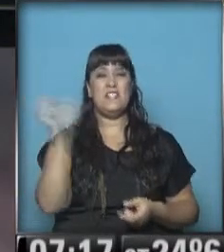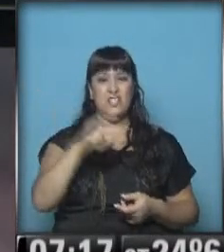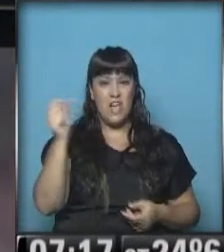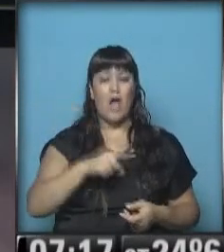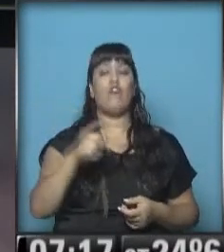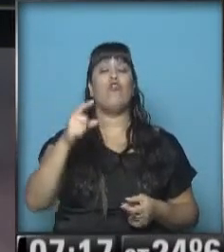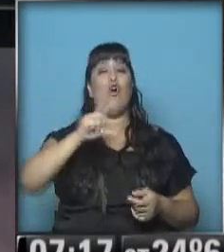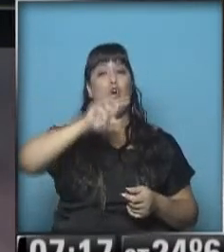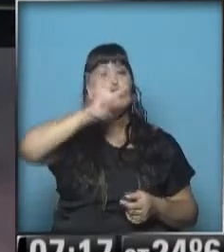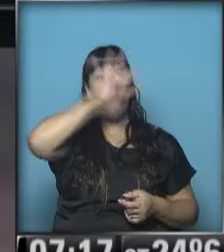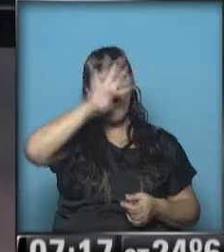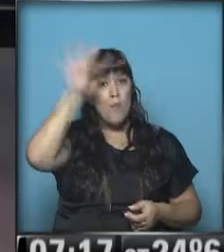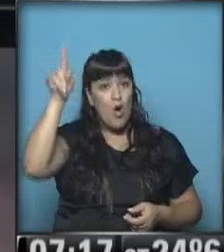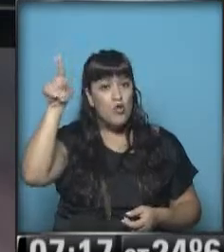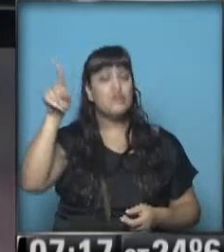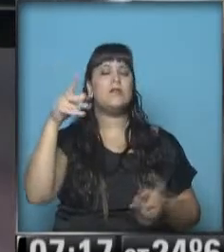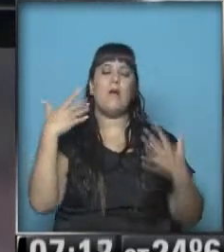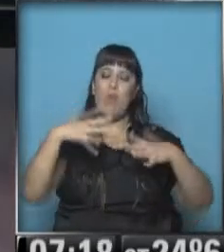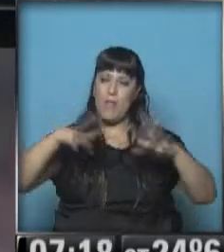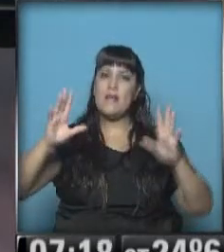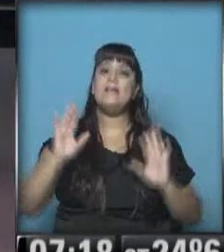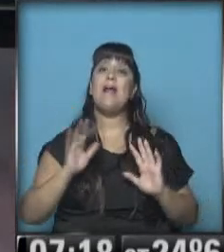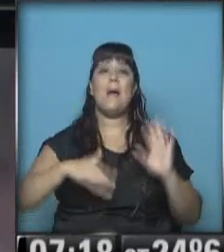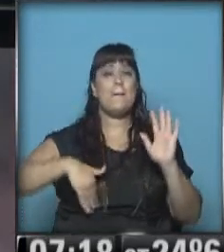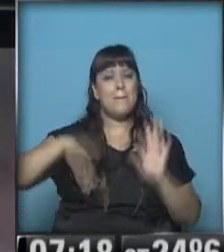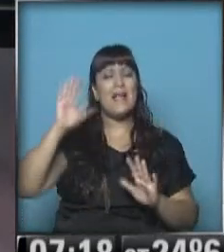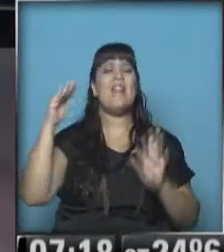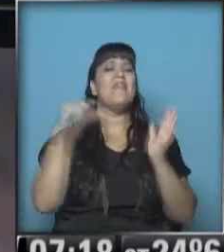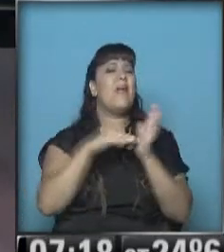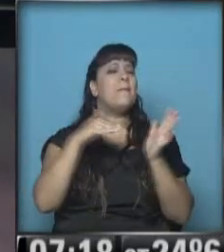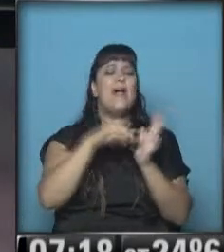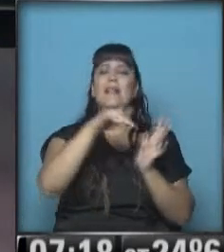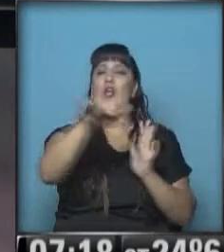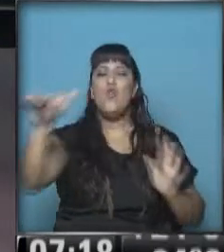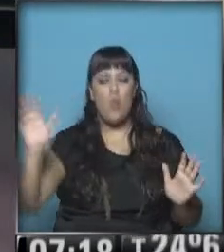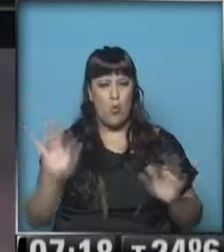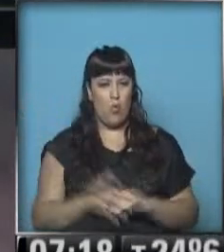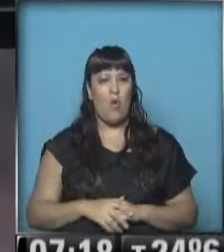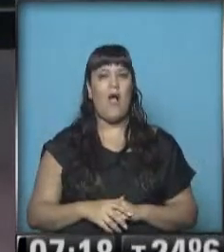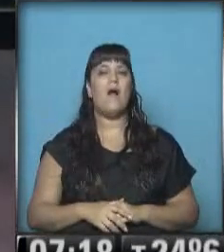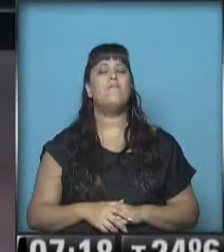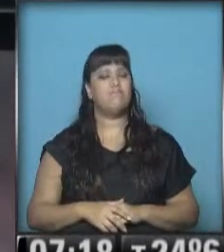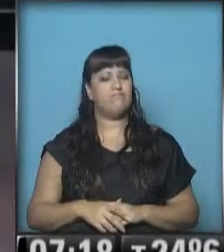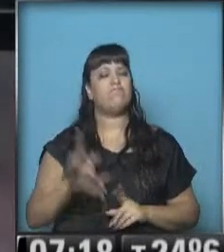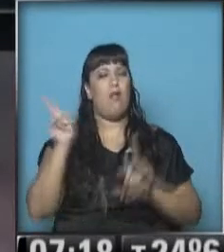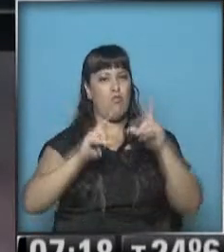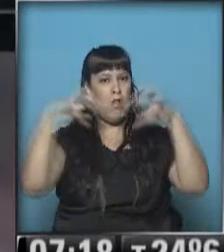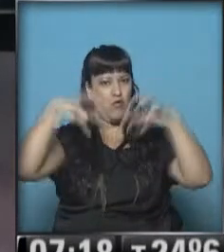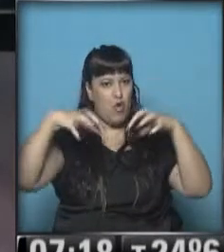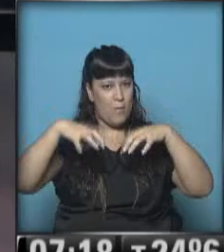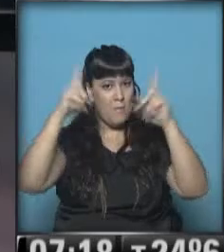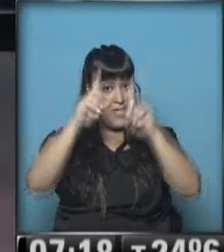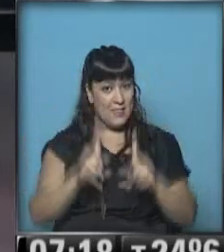Formosa, alta la probabilidad, pero aún más aislado que en el noroeste de algunas tormentas.